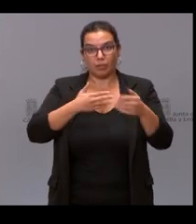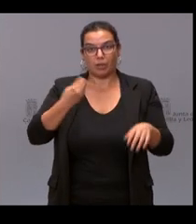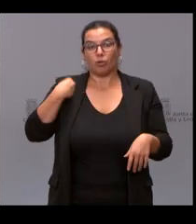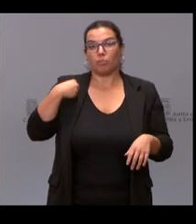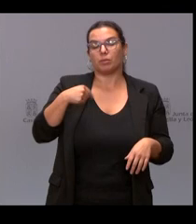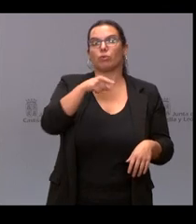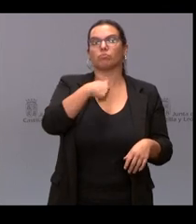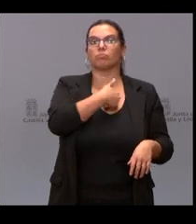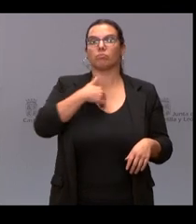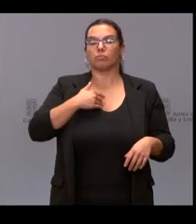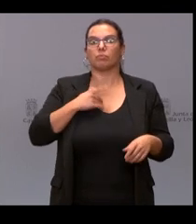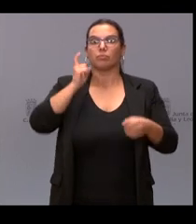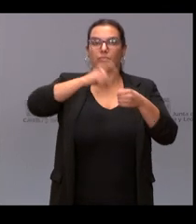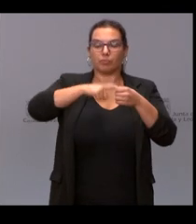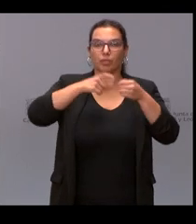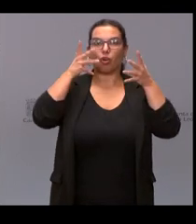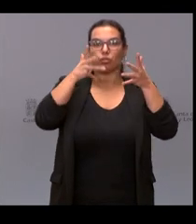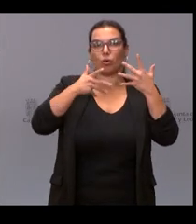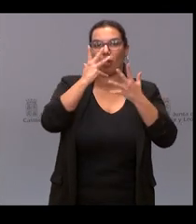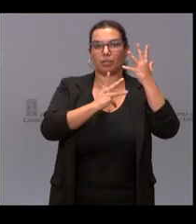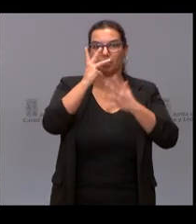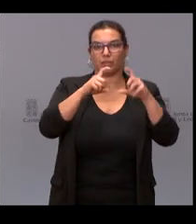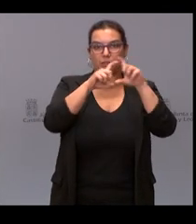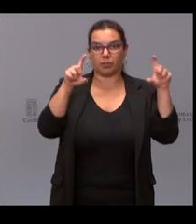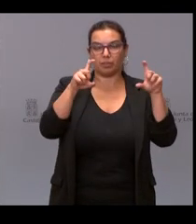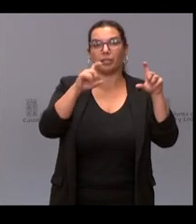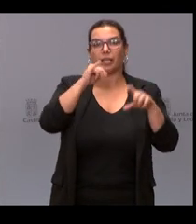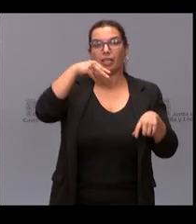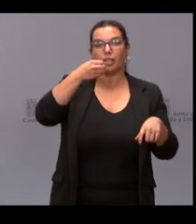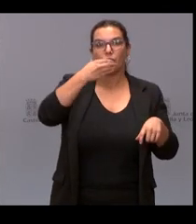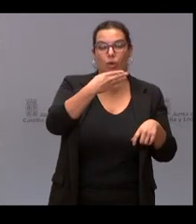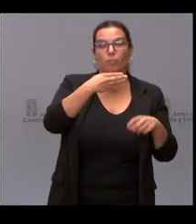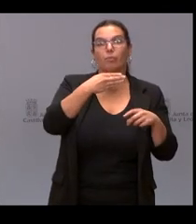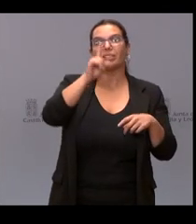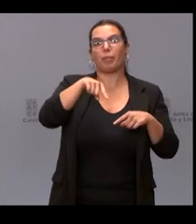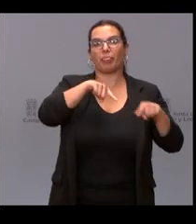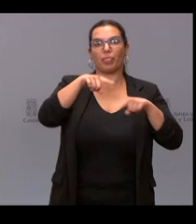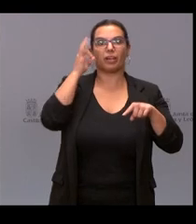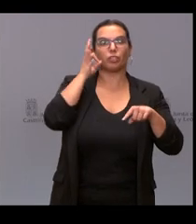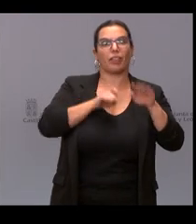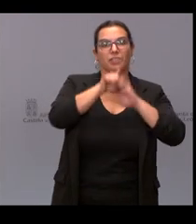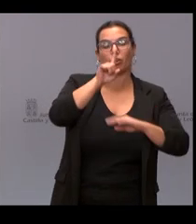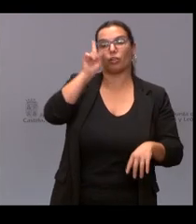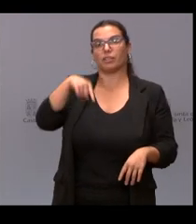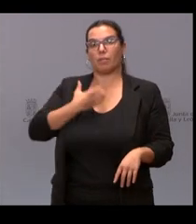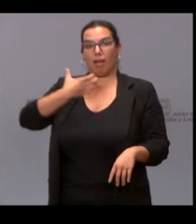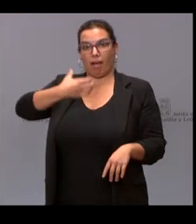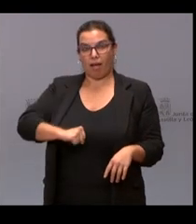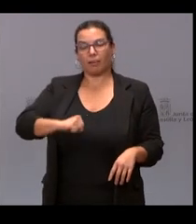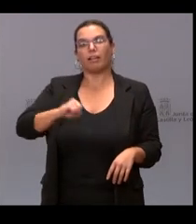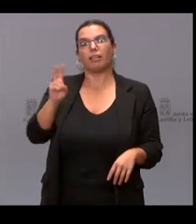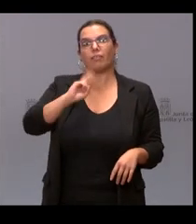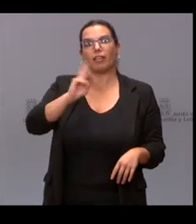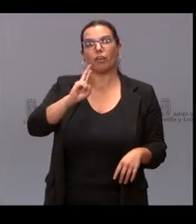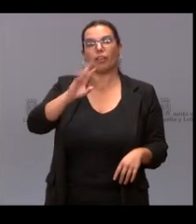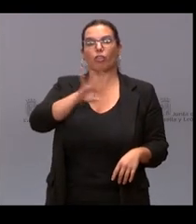en su condición de miembro del Consejo de Administración de Innovat y directora de Desarrollo, y el alcalde de Valladolid, don Óscar Puente